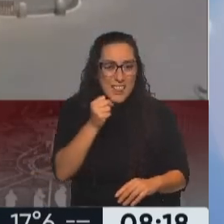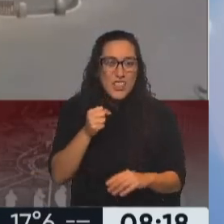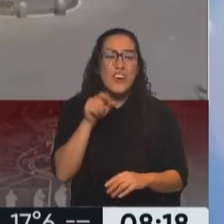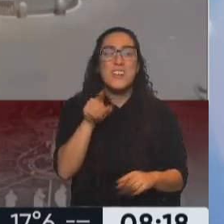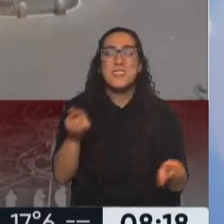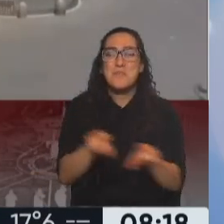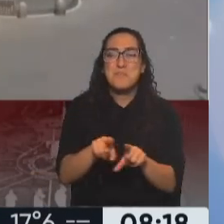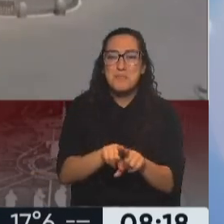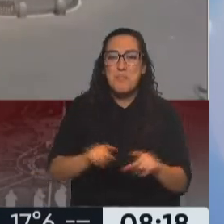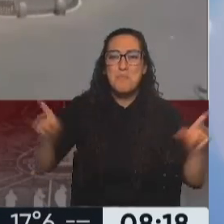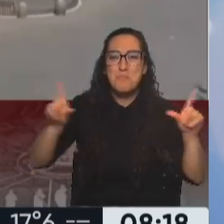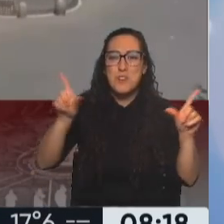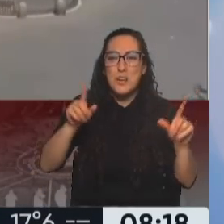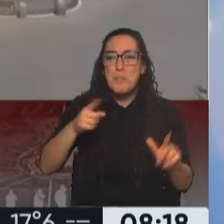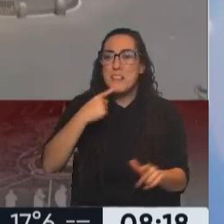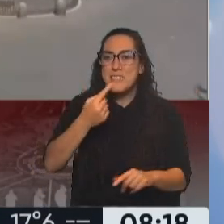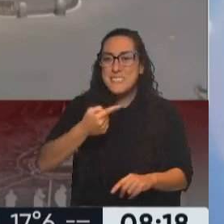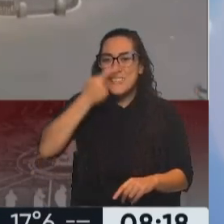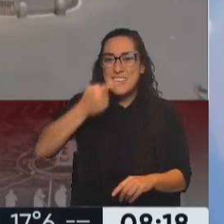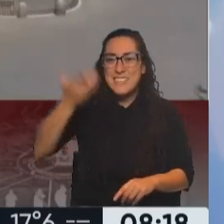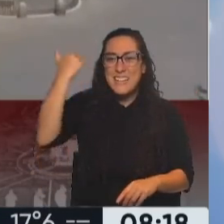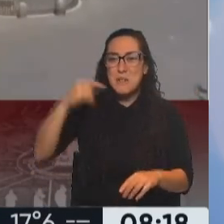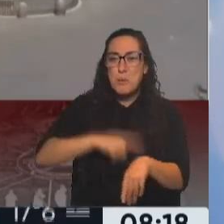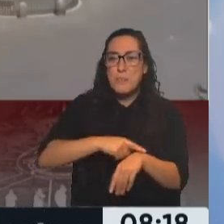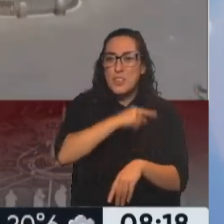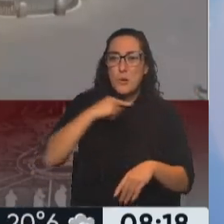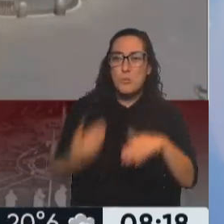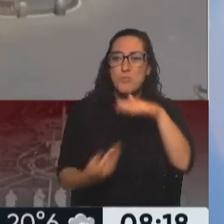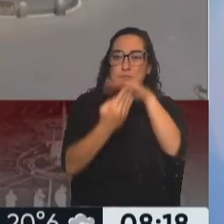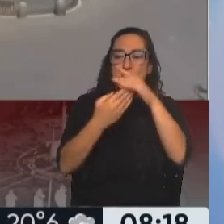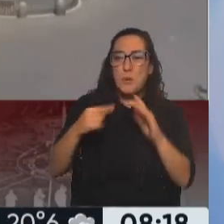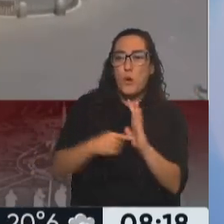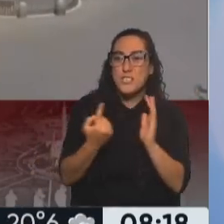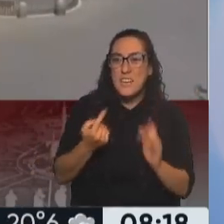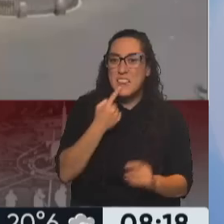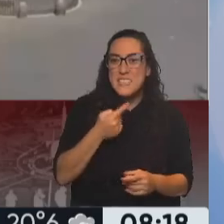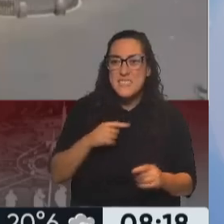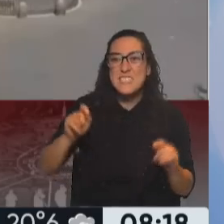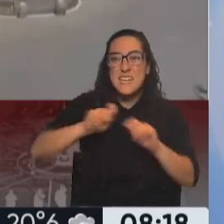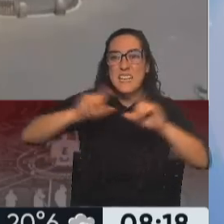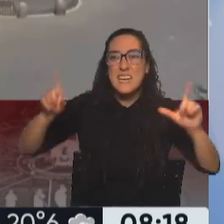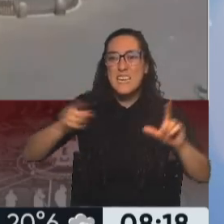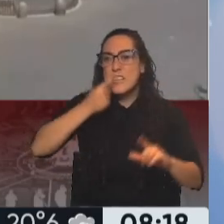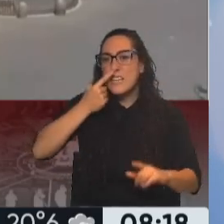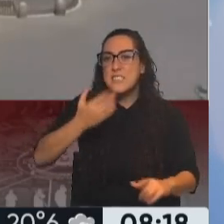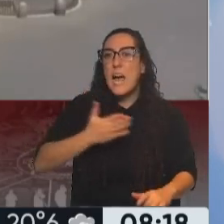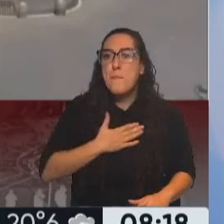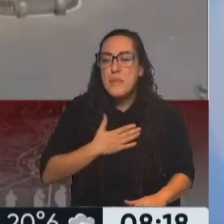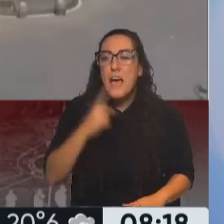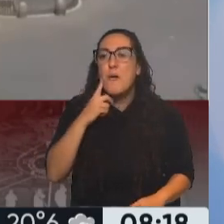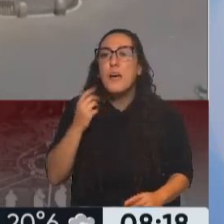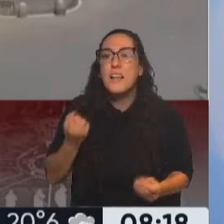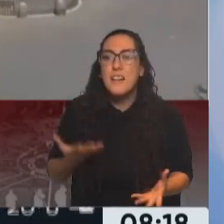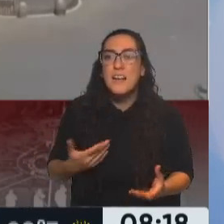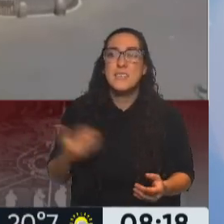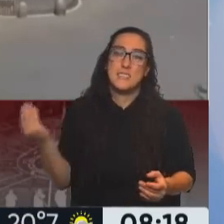programa que él declaró de su interés cuando era arzobispo de Buenos Aires, ¿no? Allá ni bien llegó, dijo, ponele que es de interés mío, a ver si yo te ayudo. Los sábados por